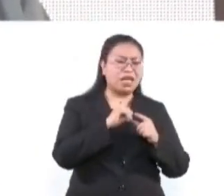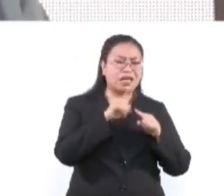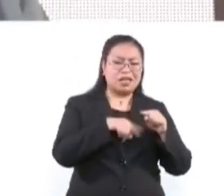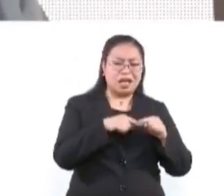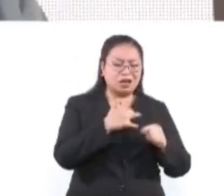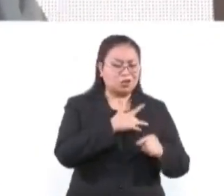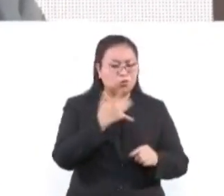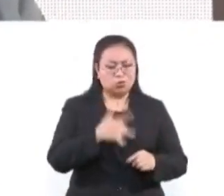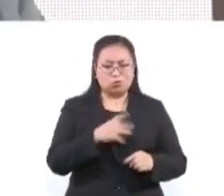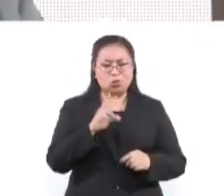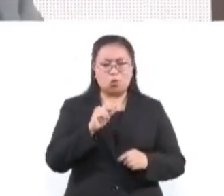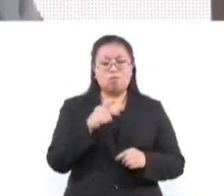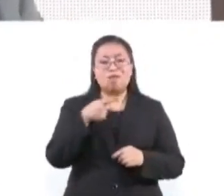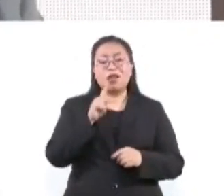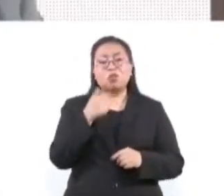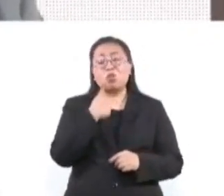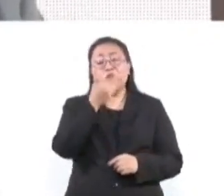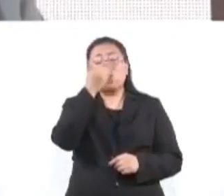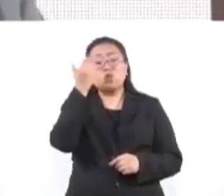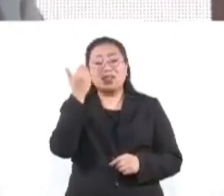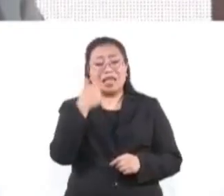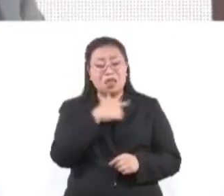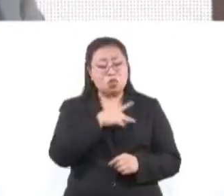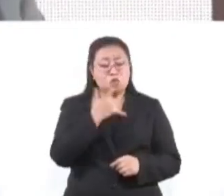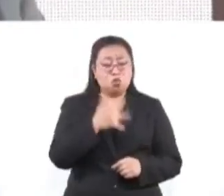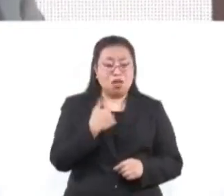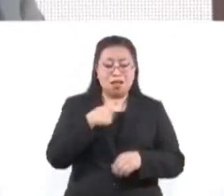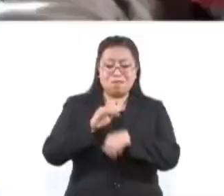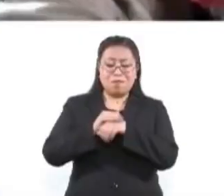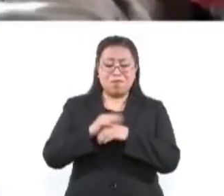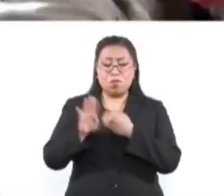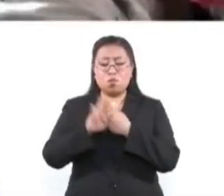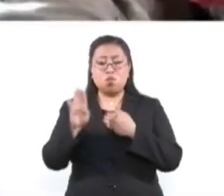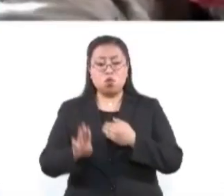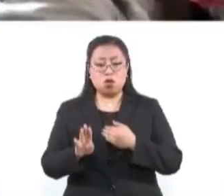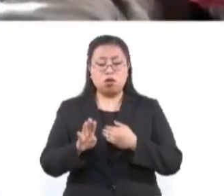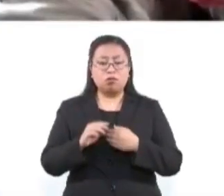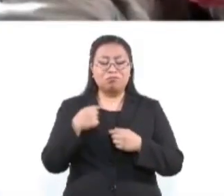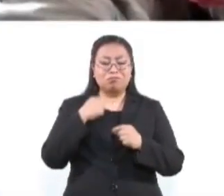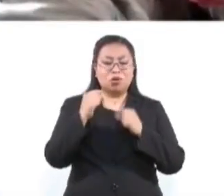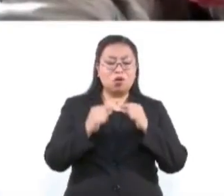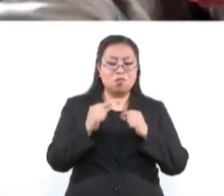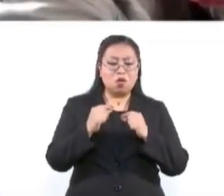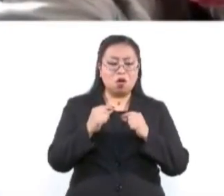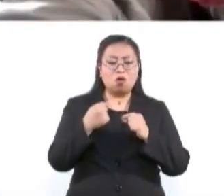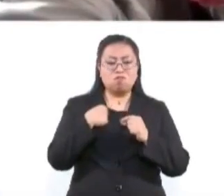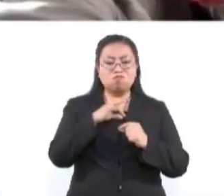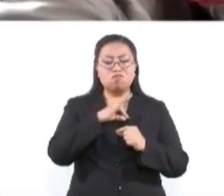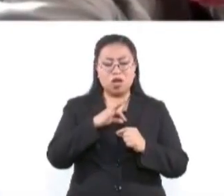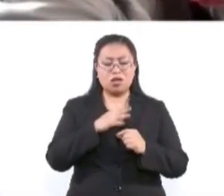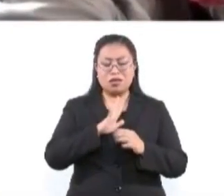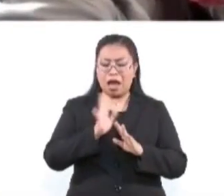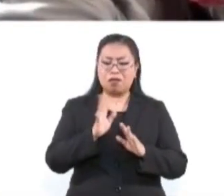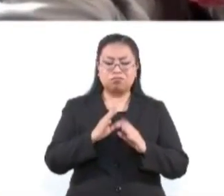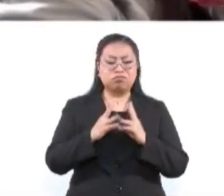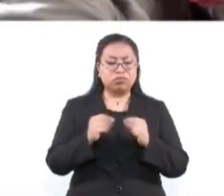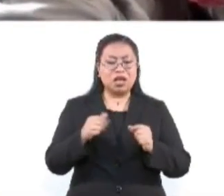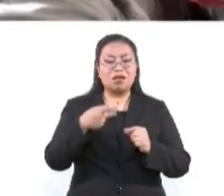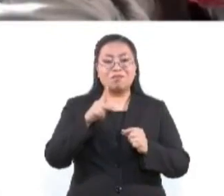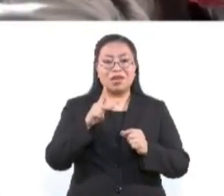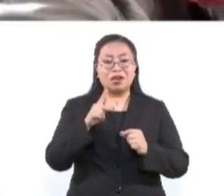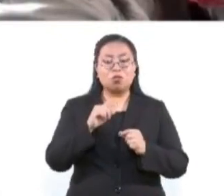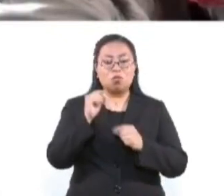me iba a tomar días o décadas. Pero después, un día, entendí que esas cosas nunca se